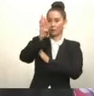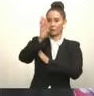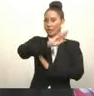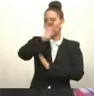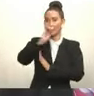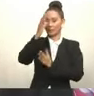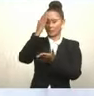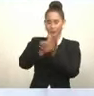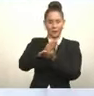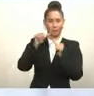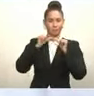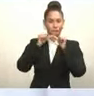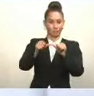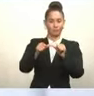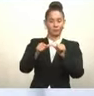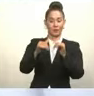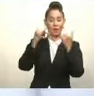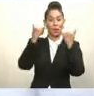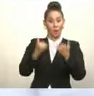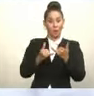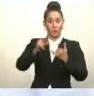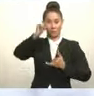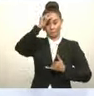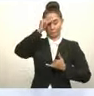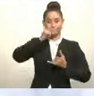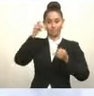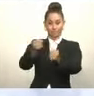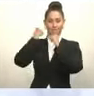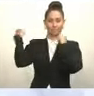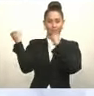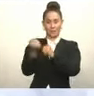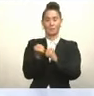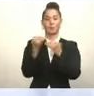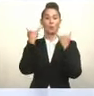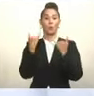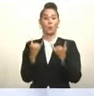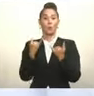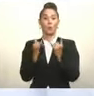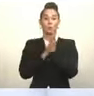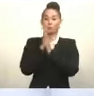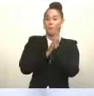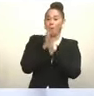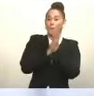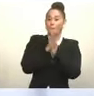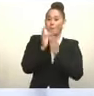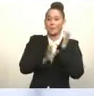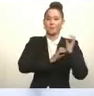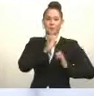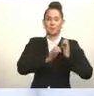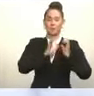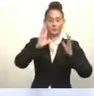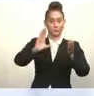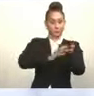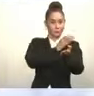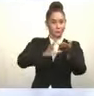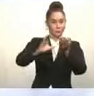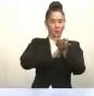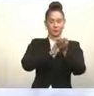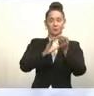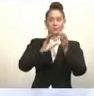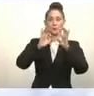desarrollarse. Este país de quisqueyanos valientes entona hoy con viva emoción su canto por la educación.